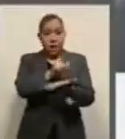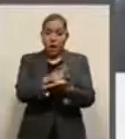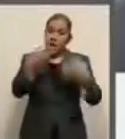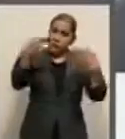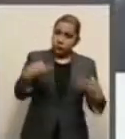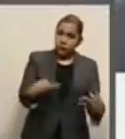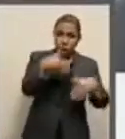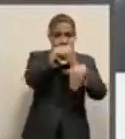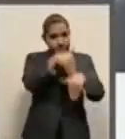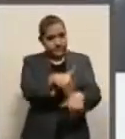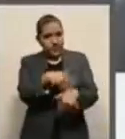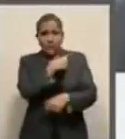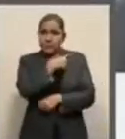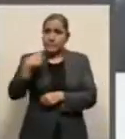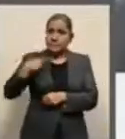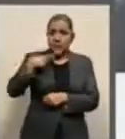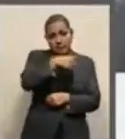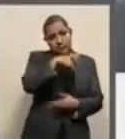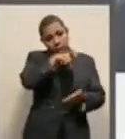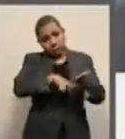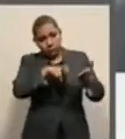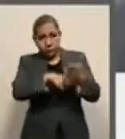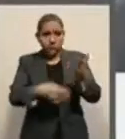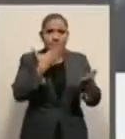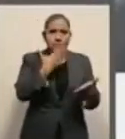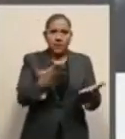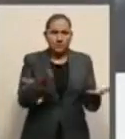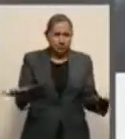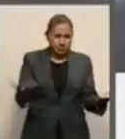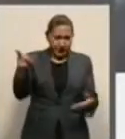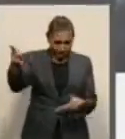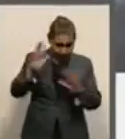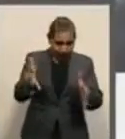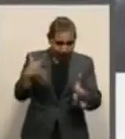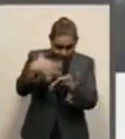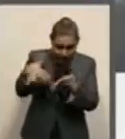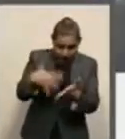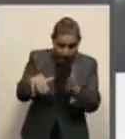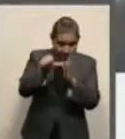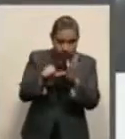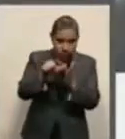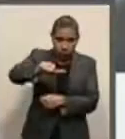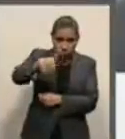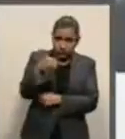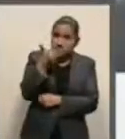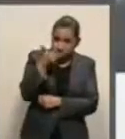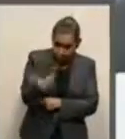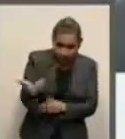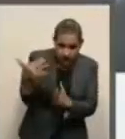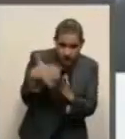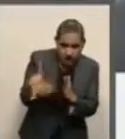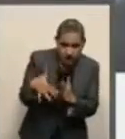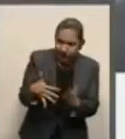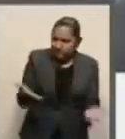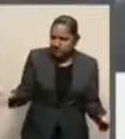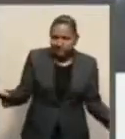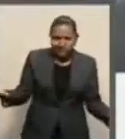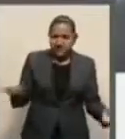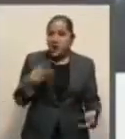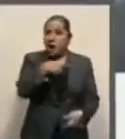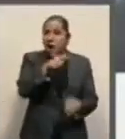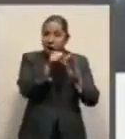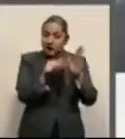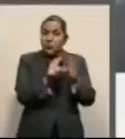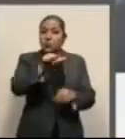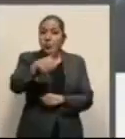correctamente el artículo 11 el artículo 11 tiene dos tipos de fiscalías las